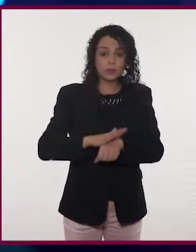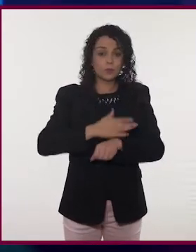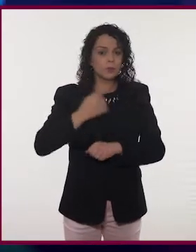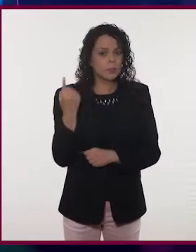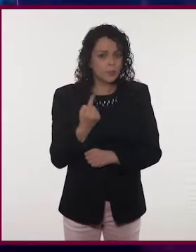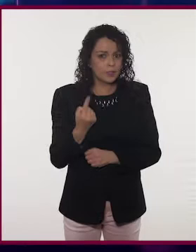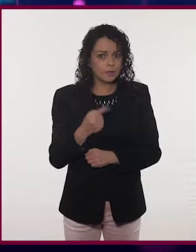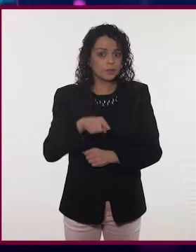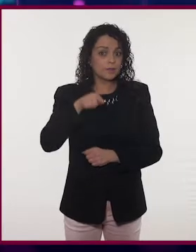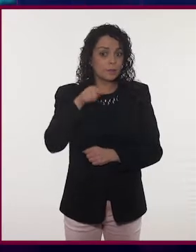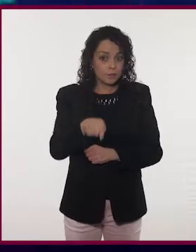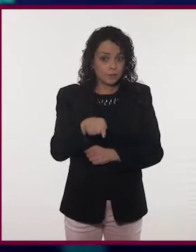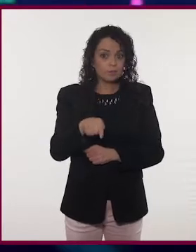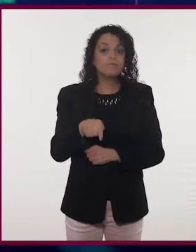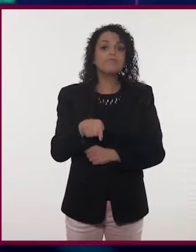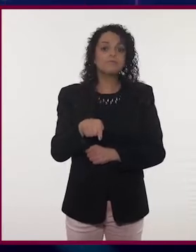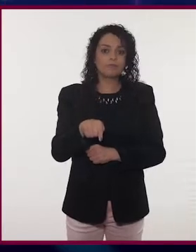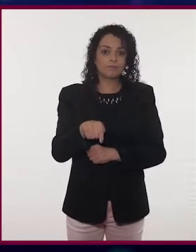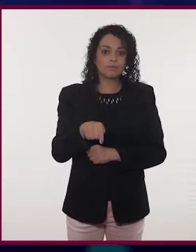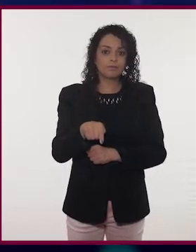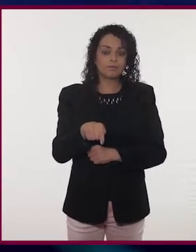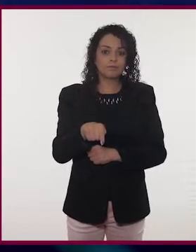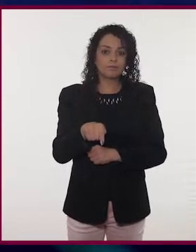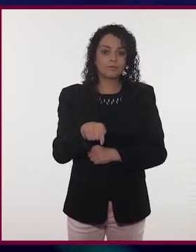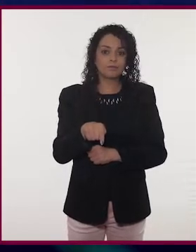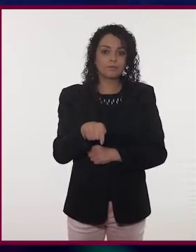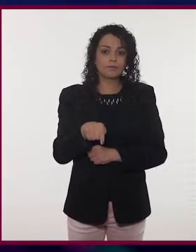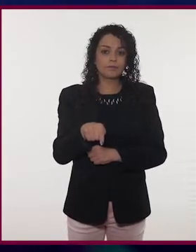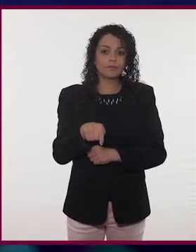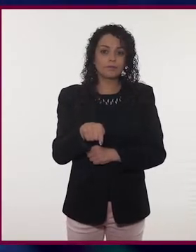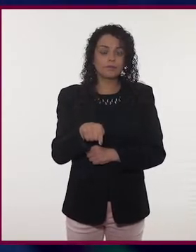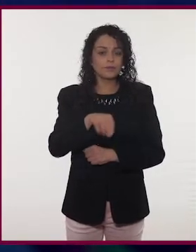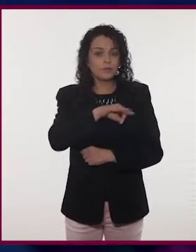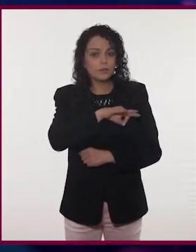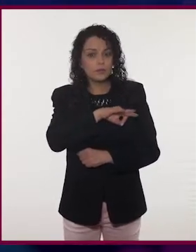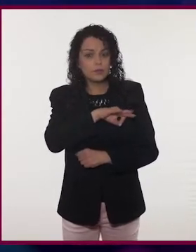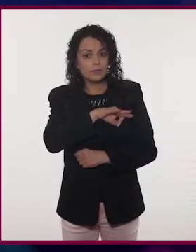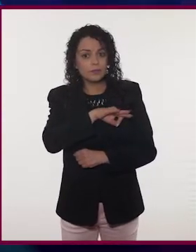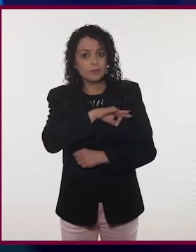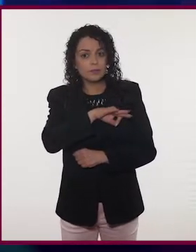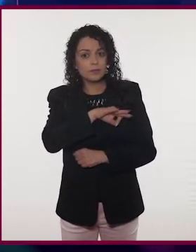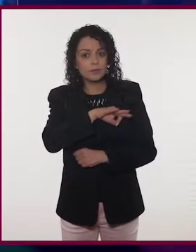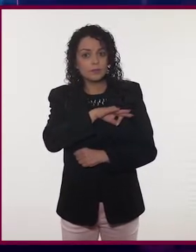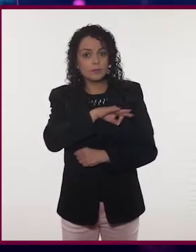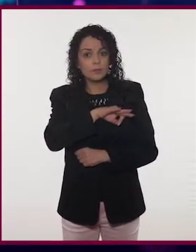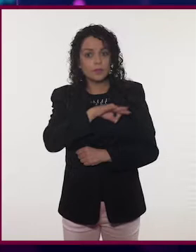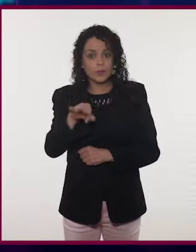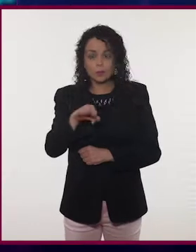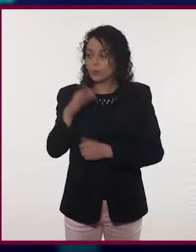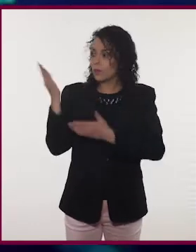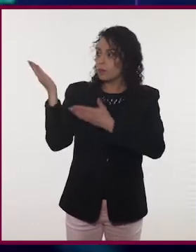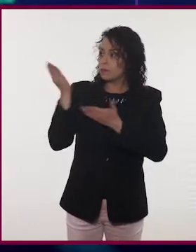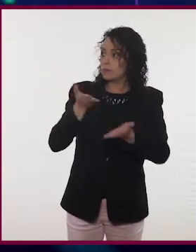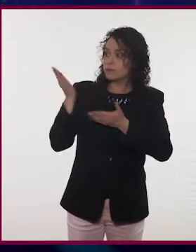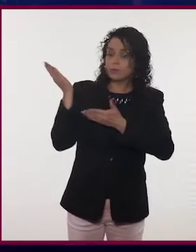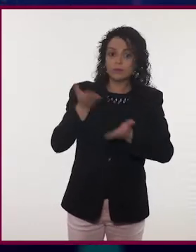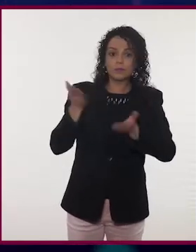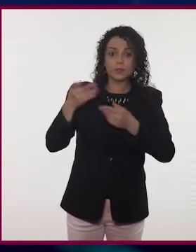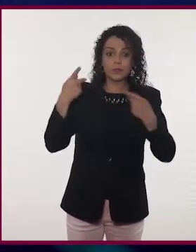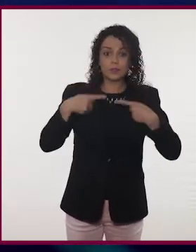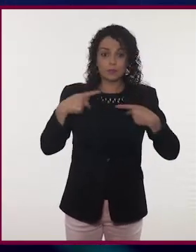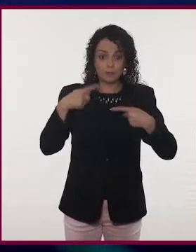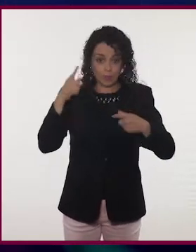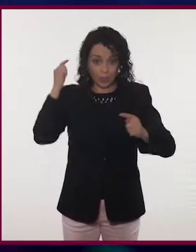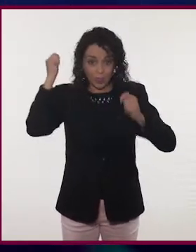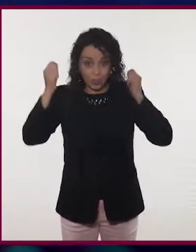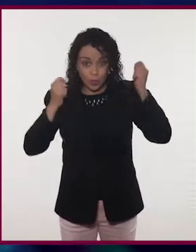que vienen encaminados para poder recibir a nuestros viajeros. Son estas nuevas